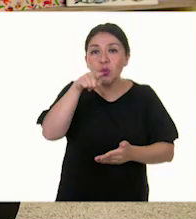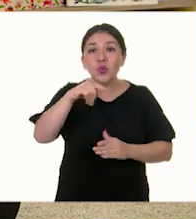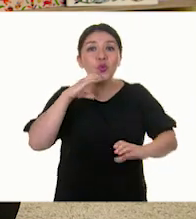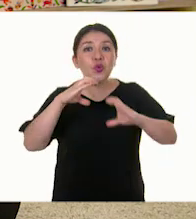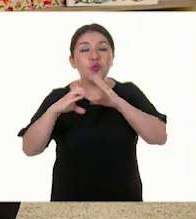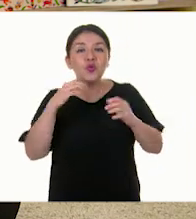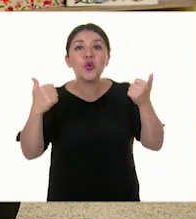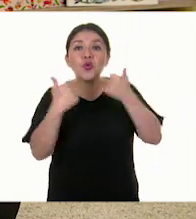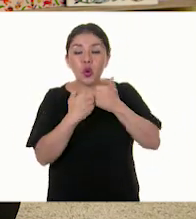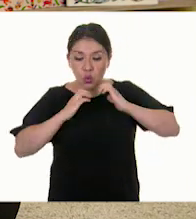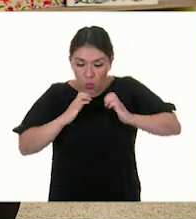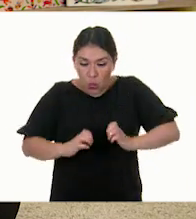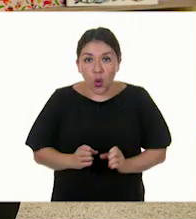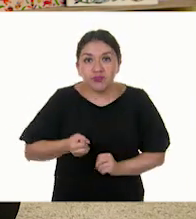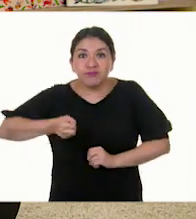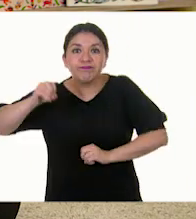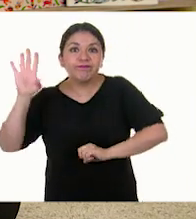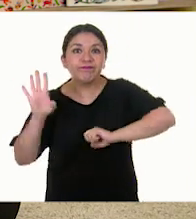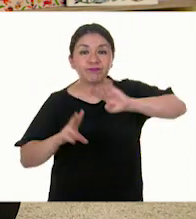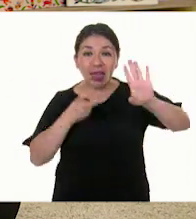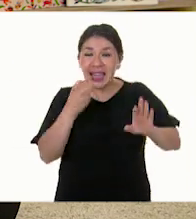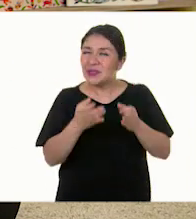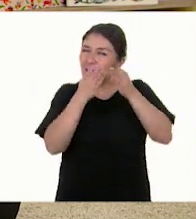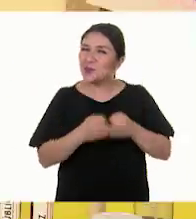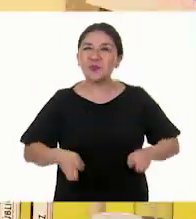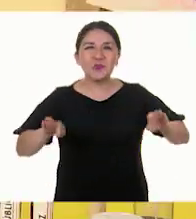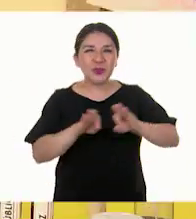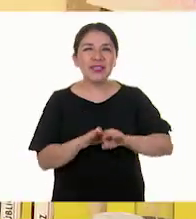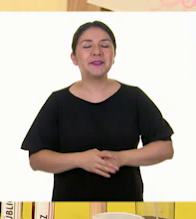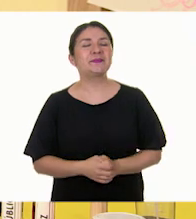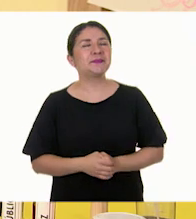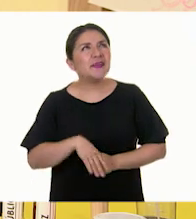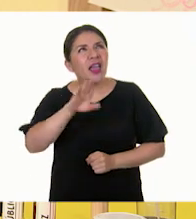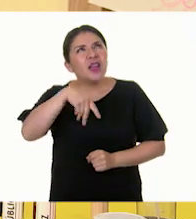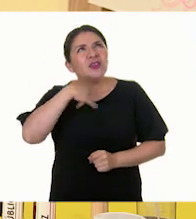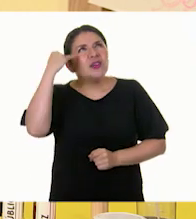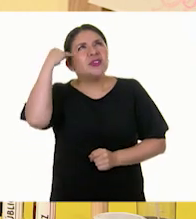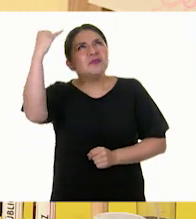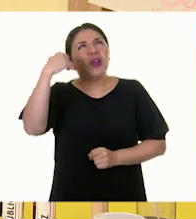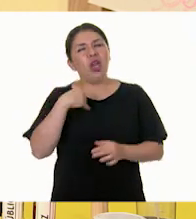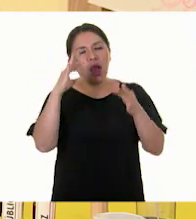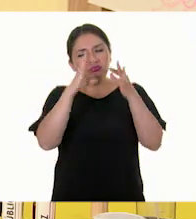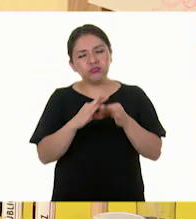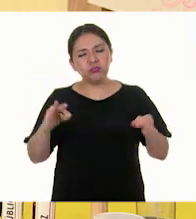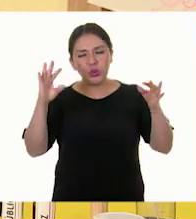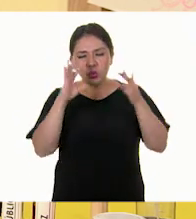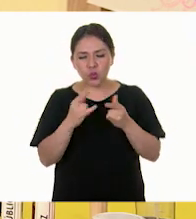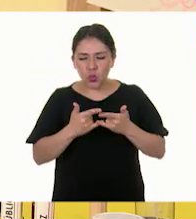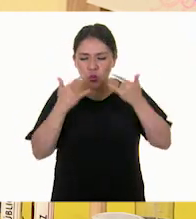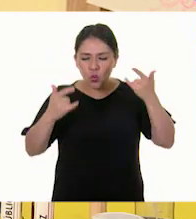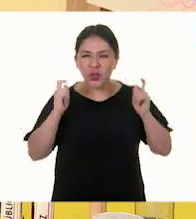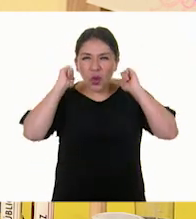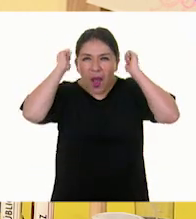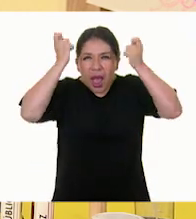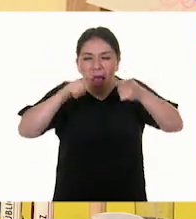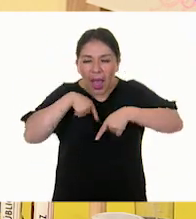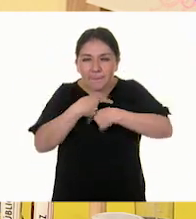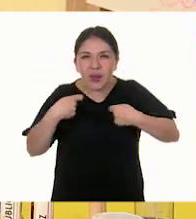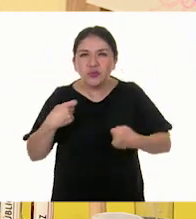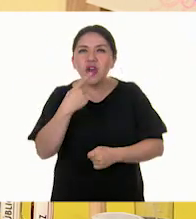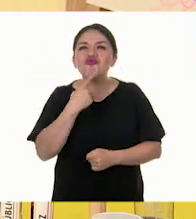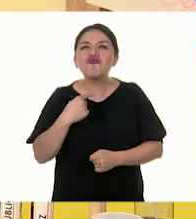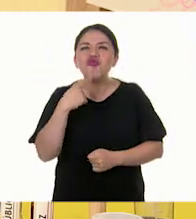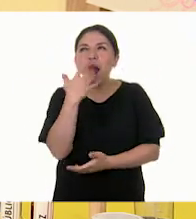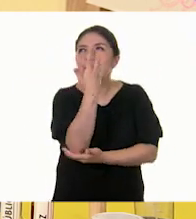a través de nuestro cuerpo es también muy importante. Ay, me imaginé narrando el cuento de Caperucita Roja en el bosque